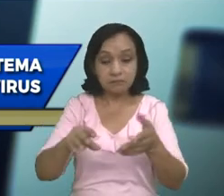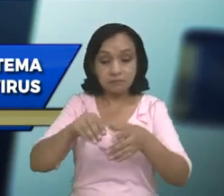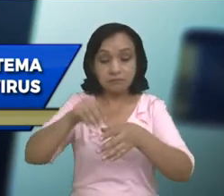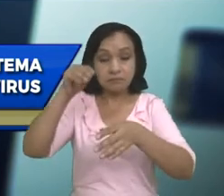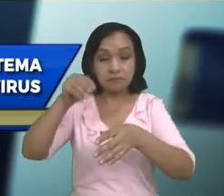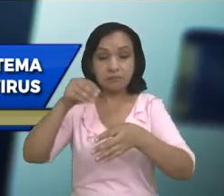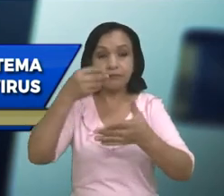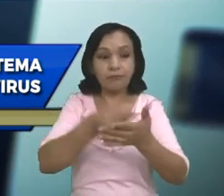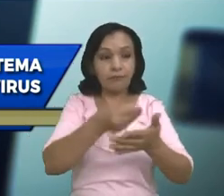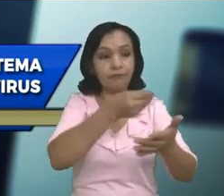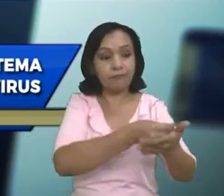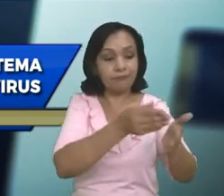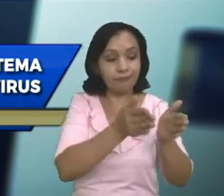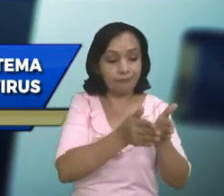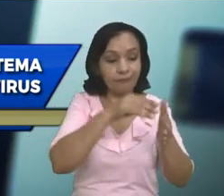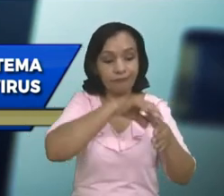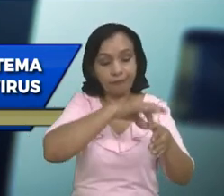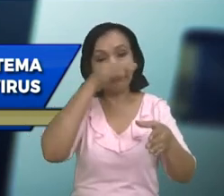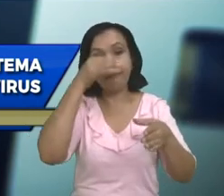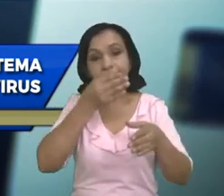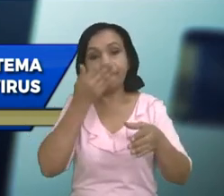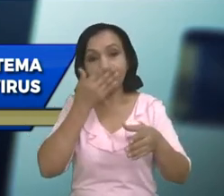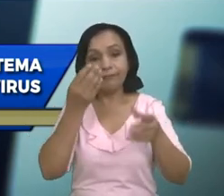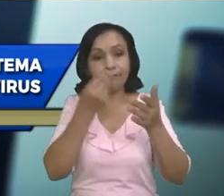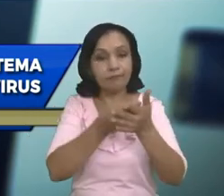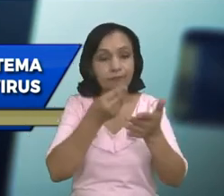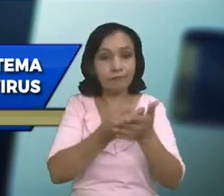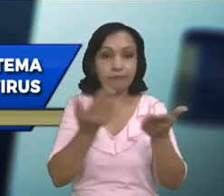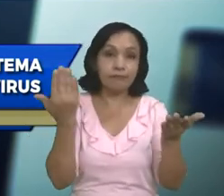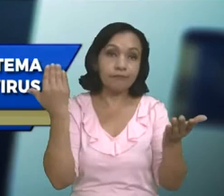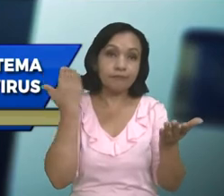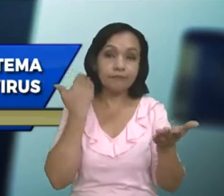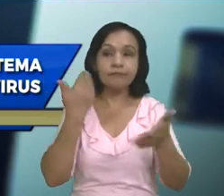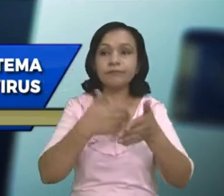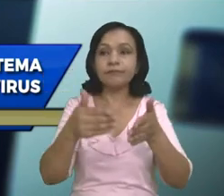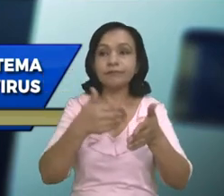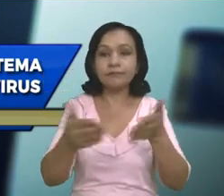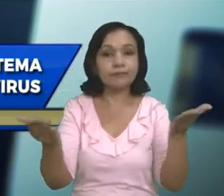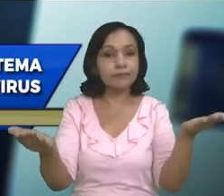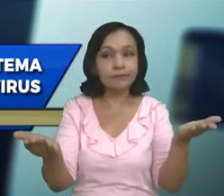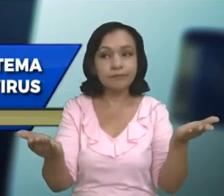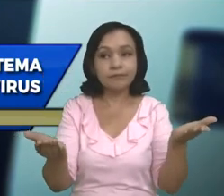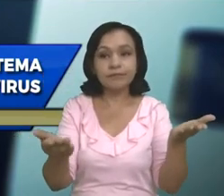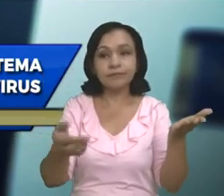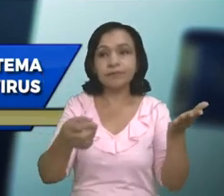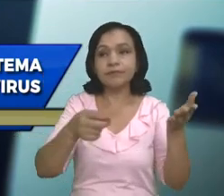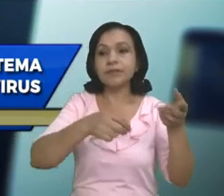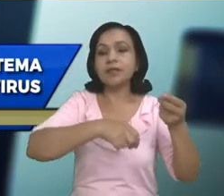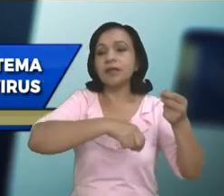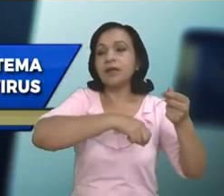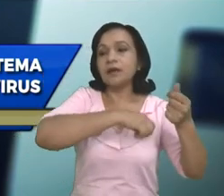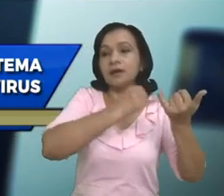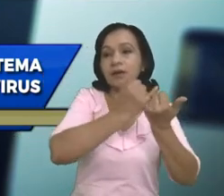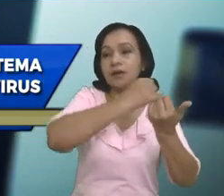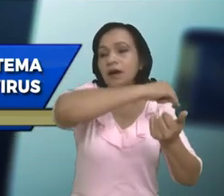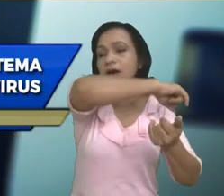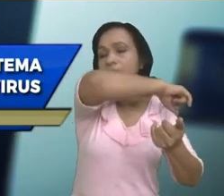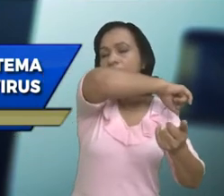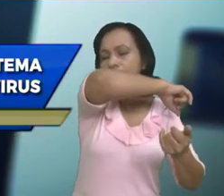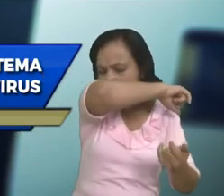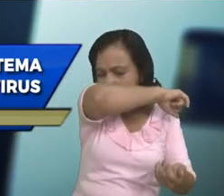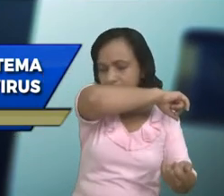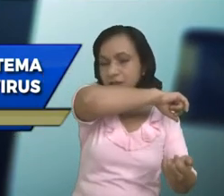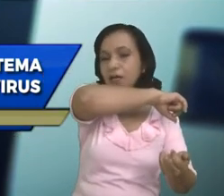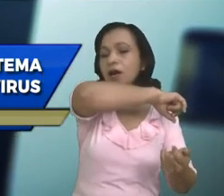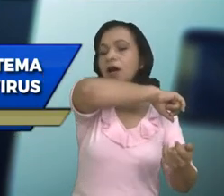comprando española de chagra cada rato hombre lo más sencillo es toser y estornudar en el ángulo